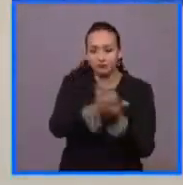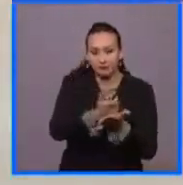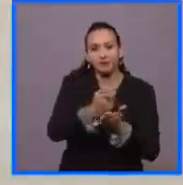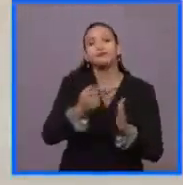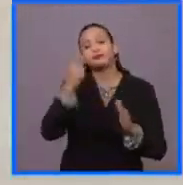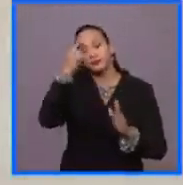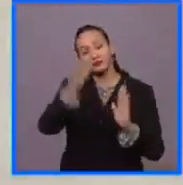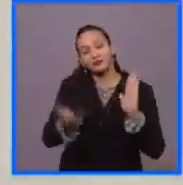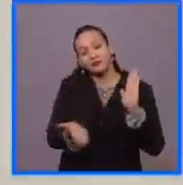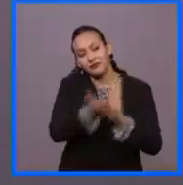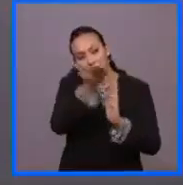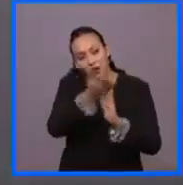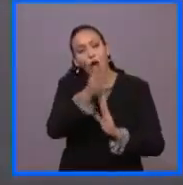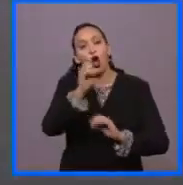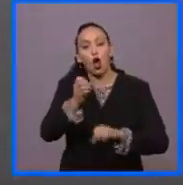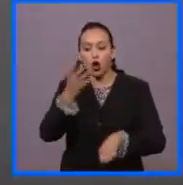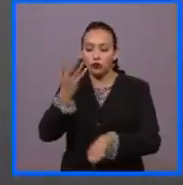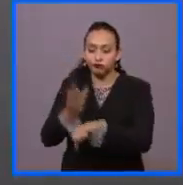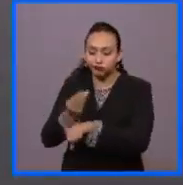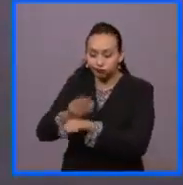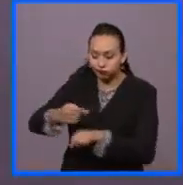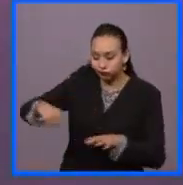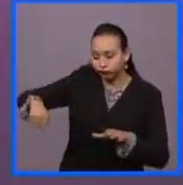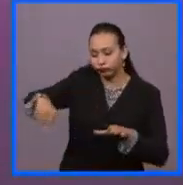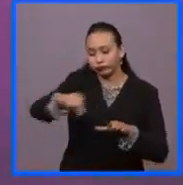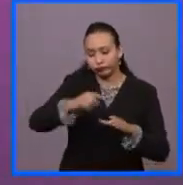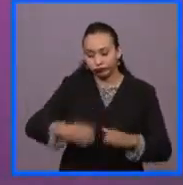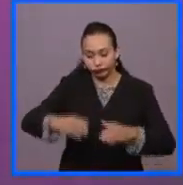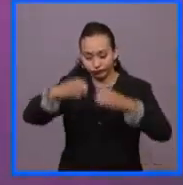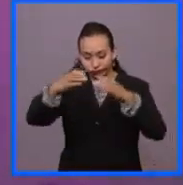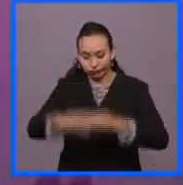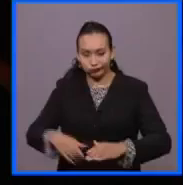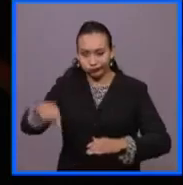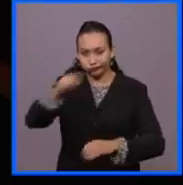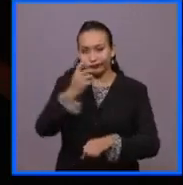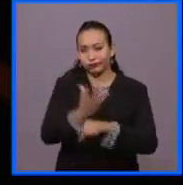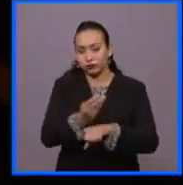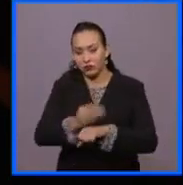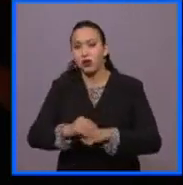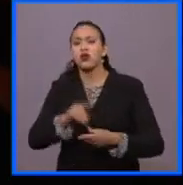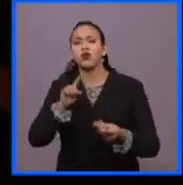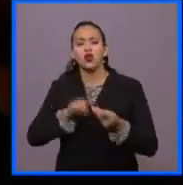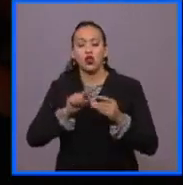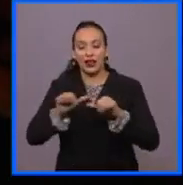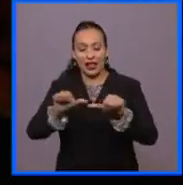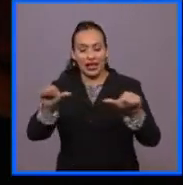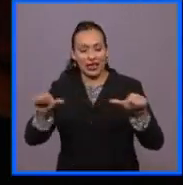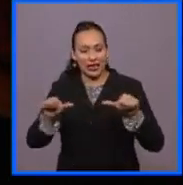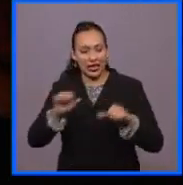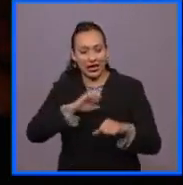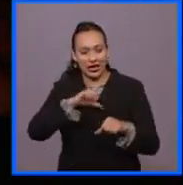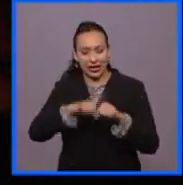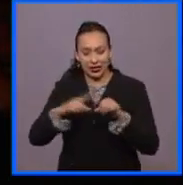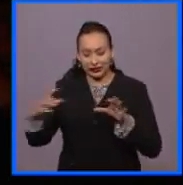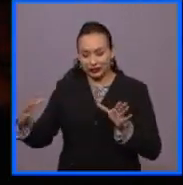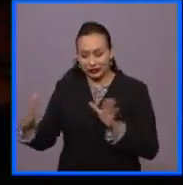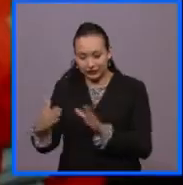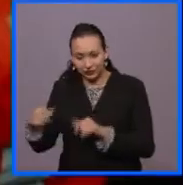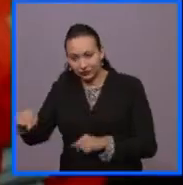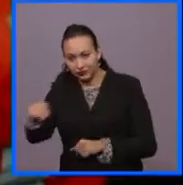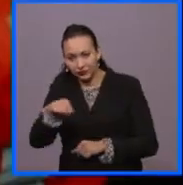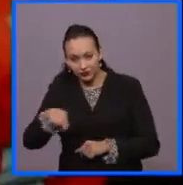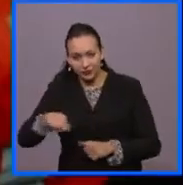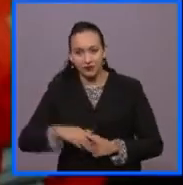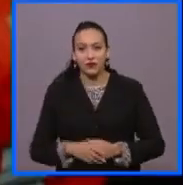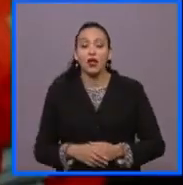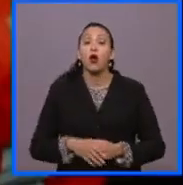la construcción o remodelación de pozos verticales y direccionales en el área específica a yacimiento convencional